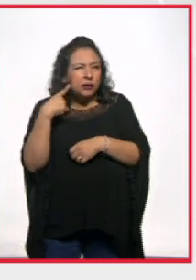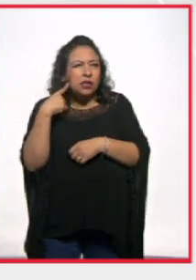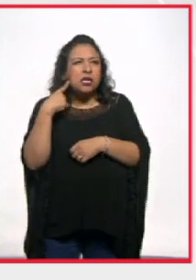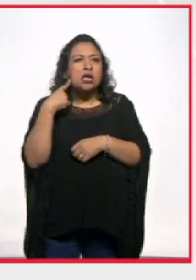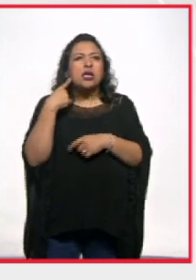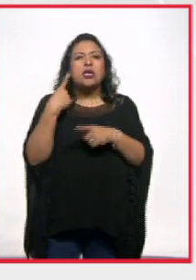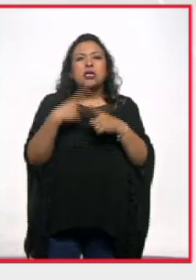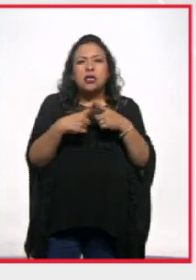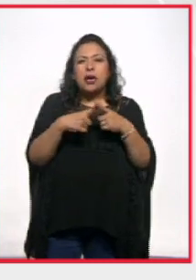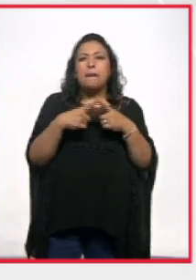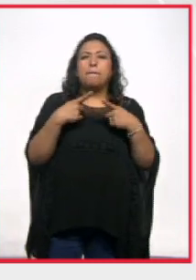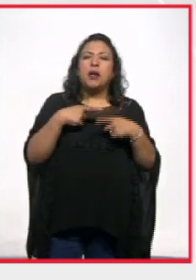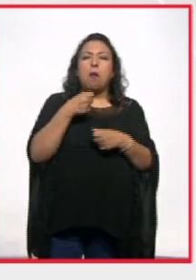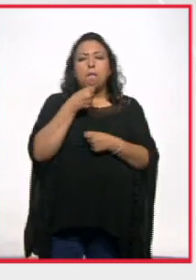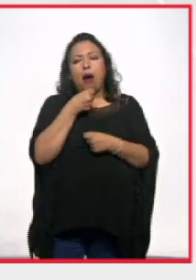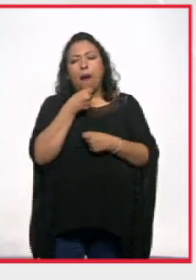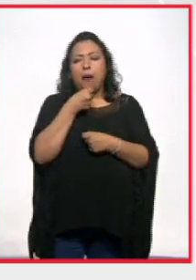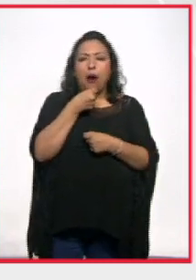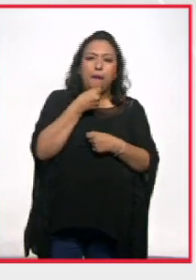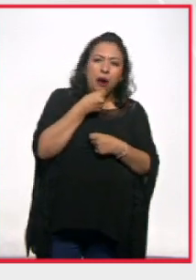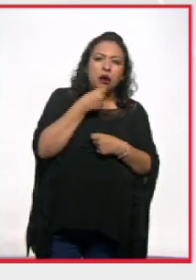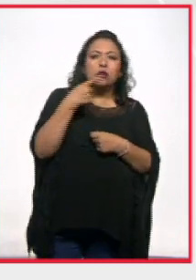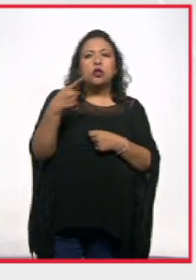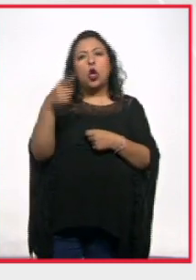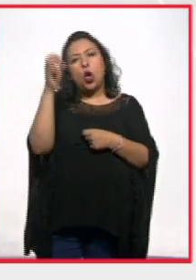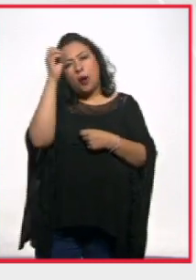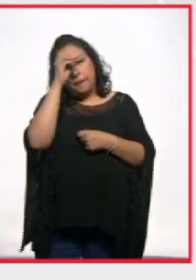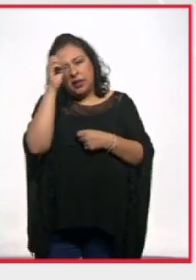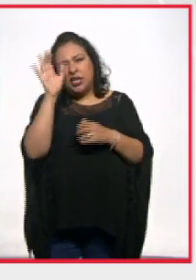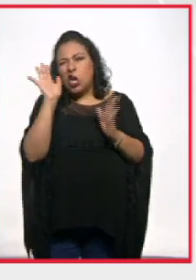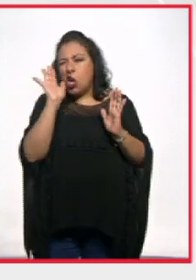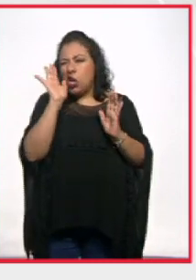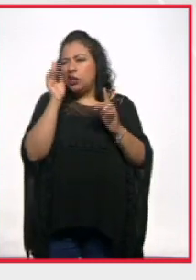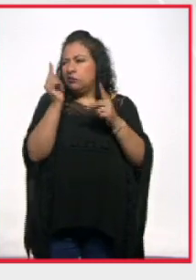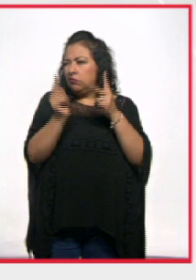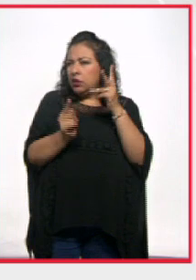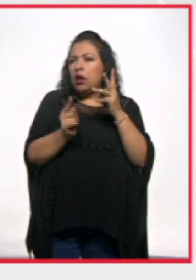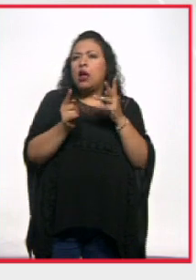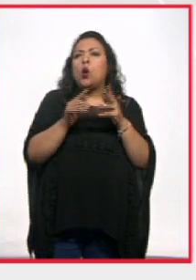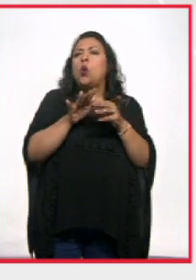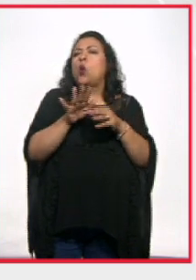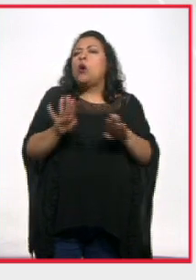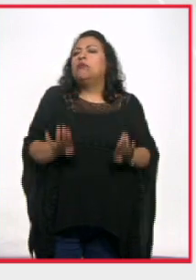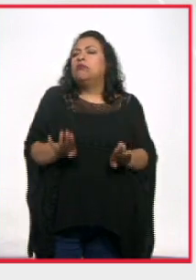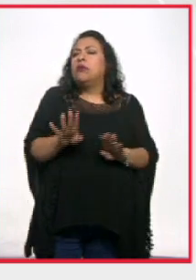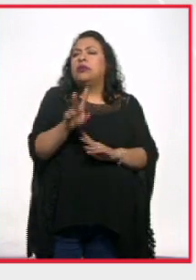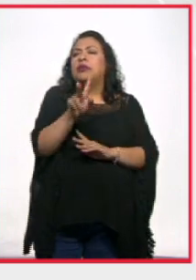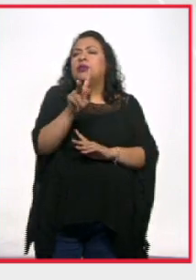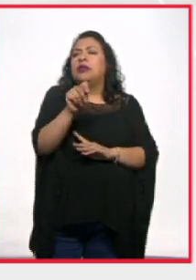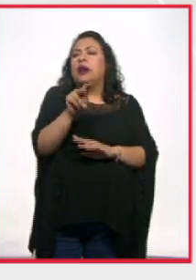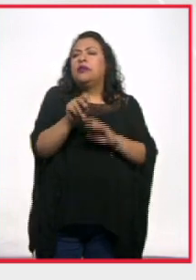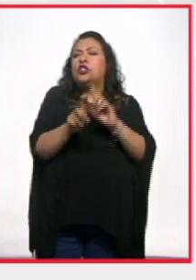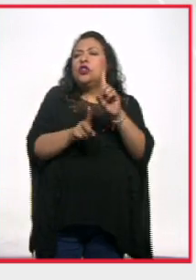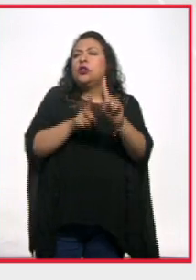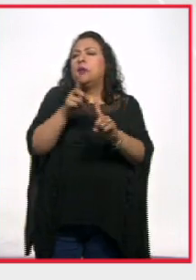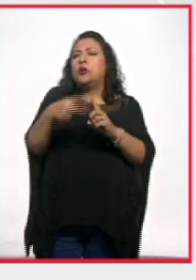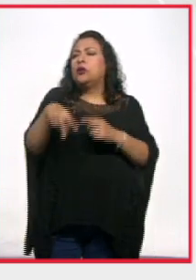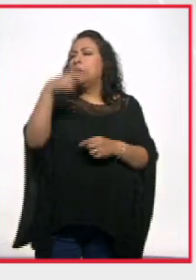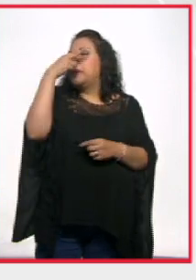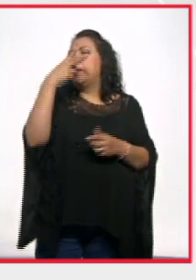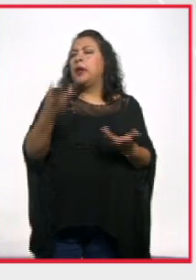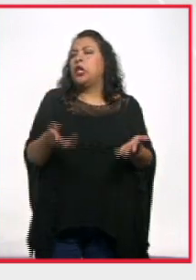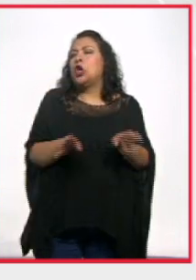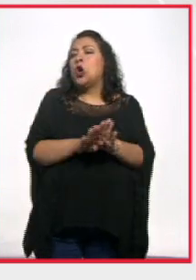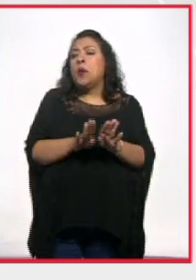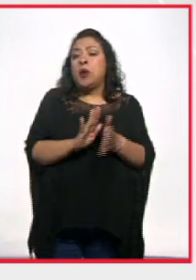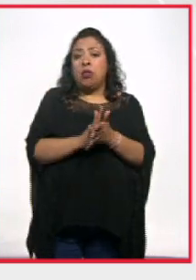los comentaristas, y tenemos opiniones sobre ellos. ¿Qué tal está la televisión deportiva en nuestro